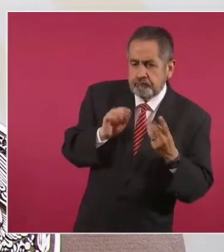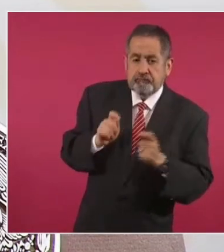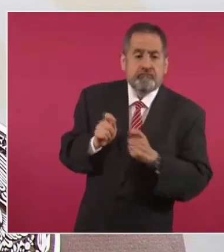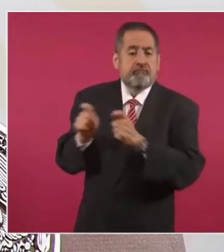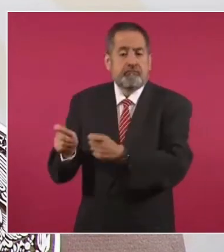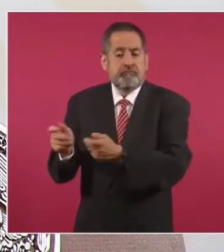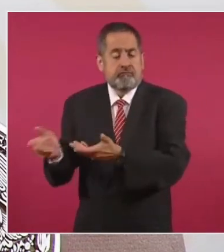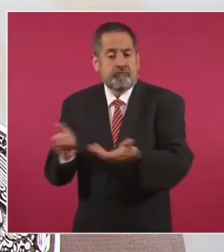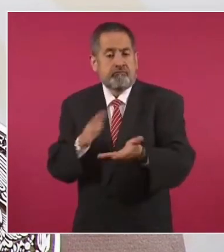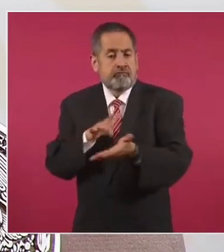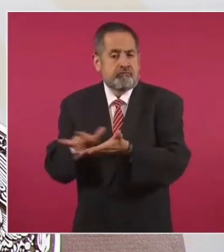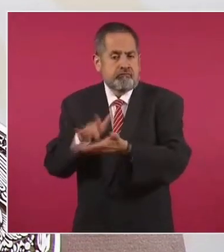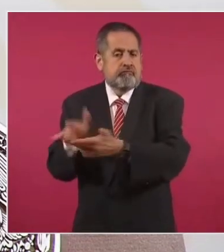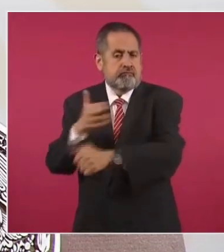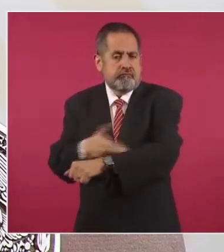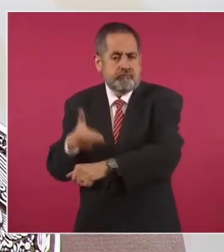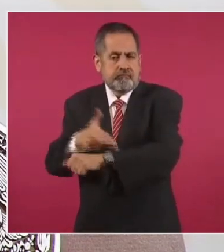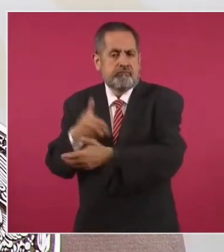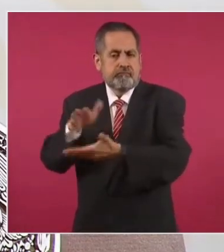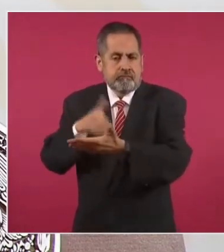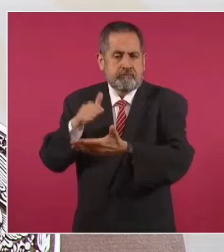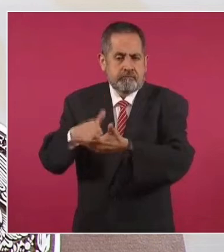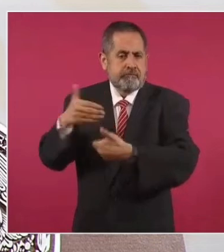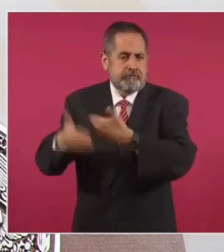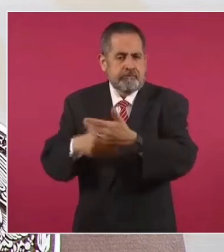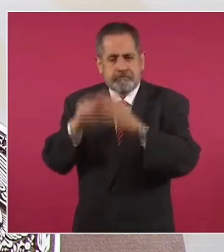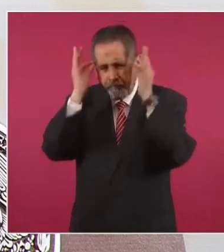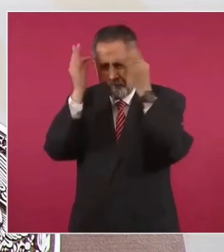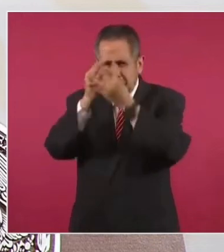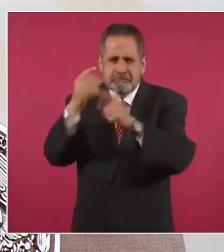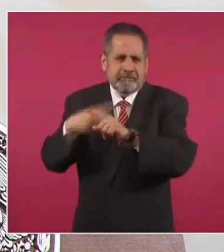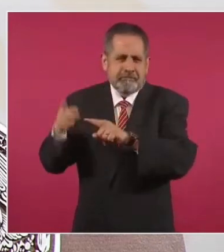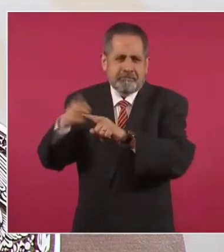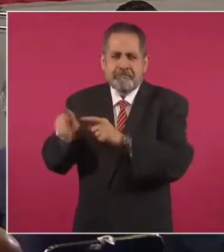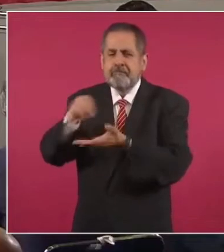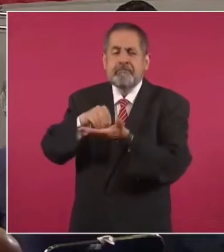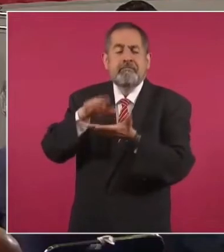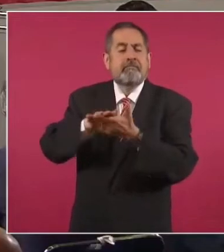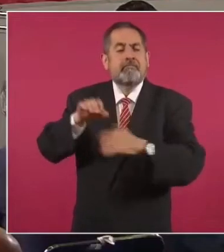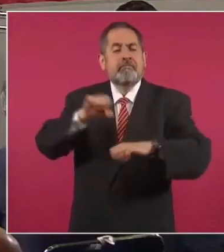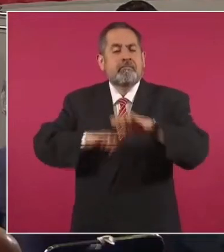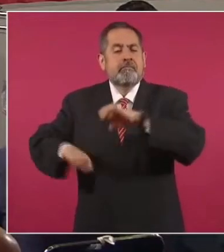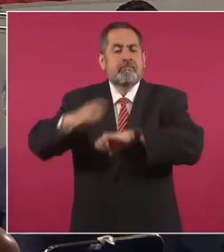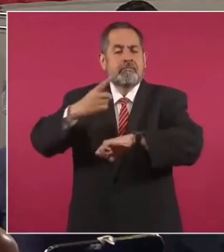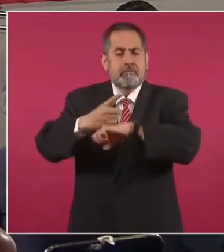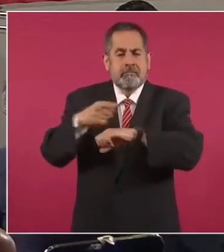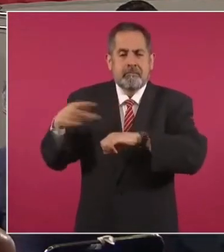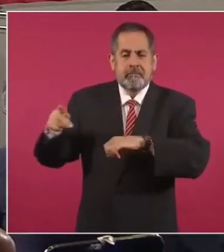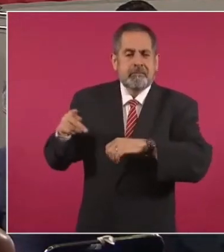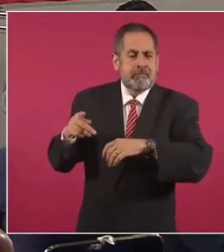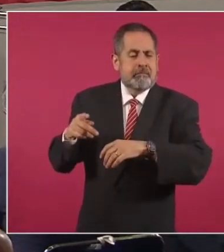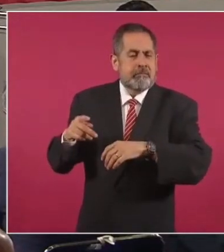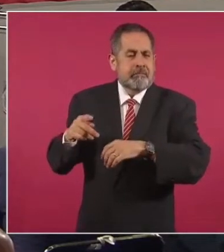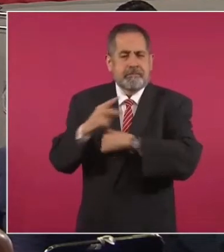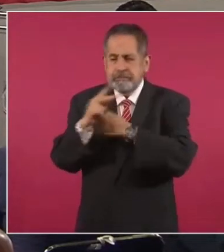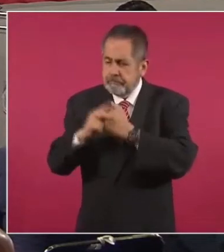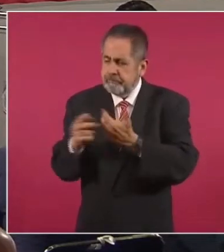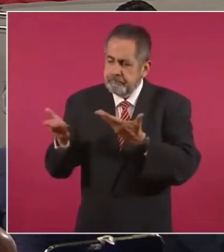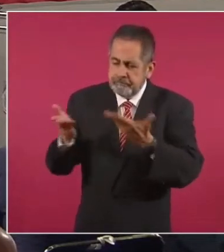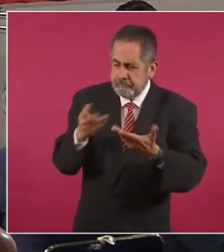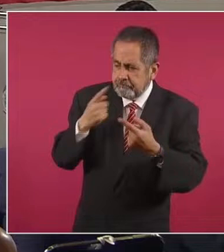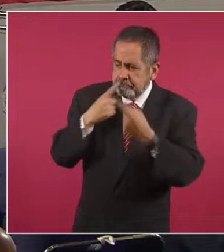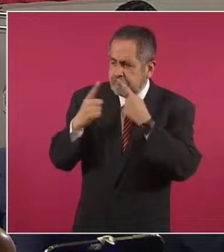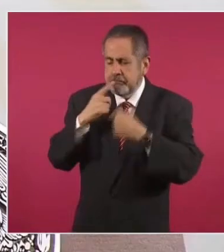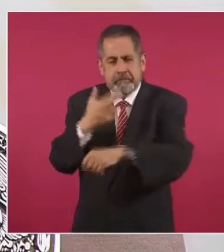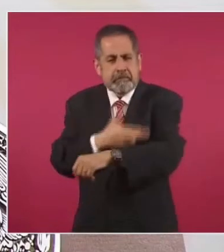brindará apoyo para gestionar todos los trámites migratorios, una cita en la embajada o consulado más cercano en el país de origen